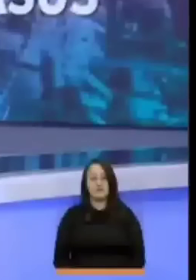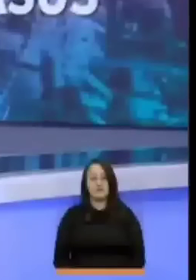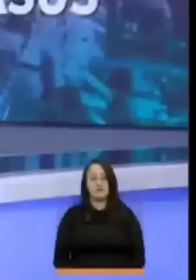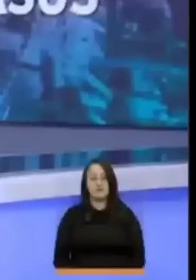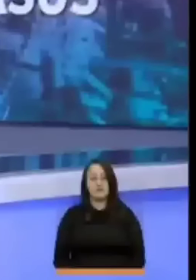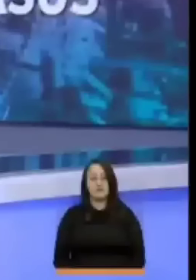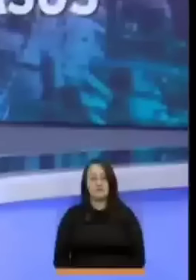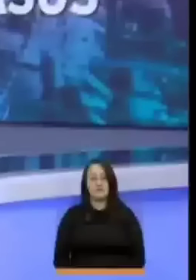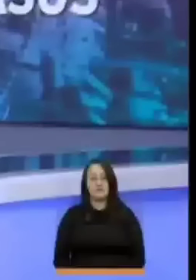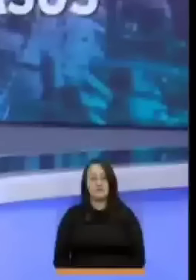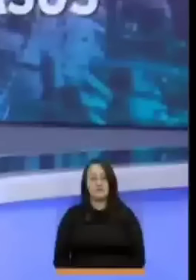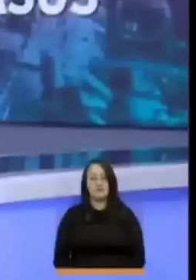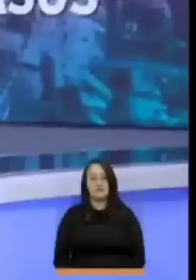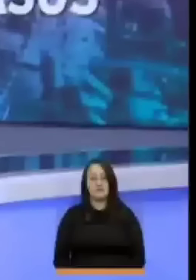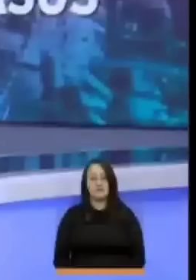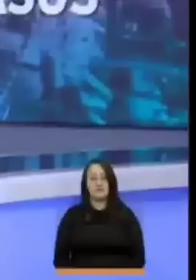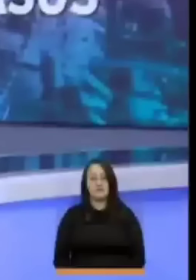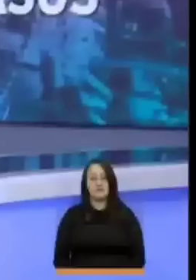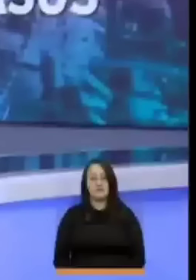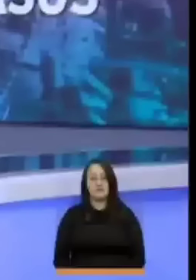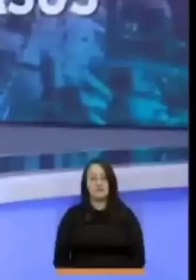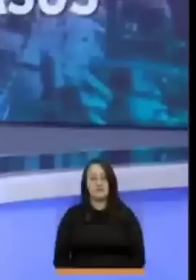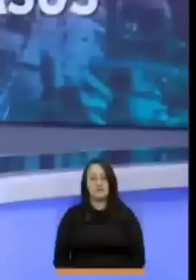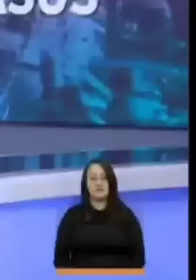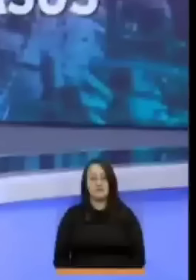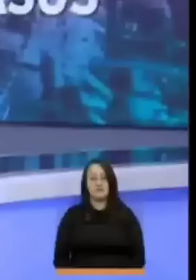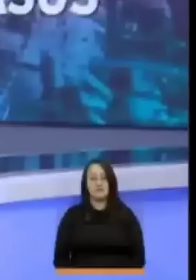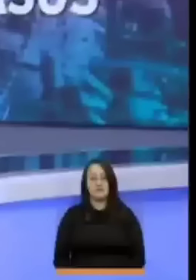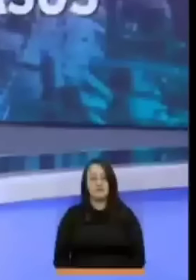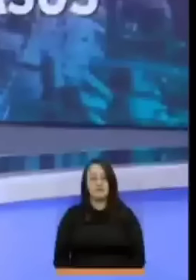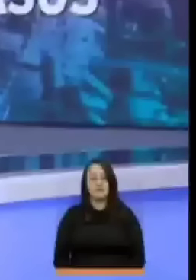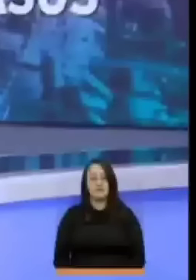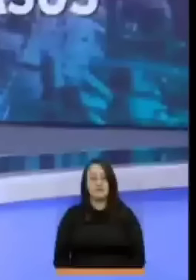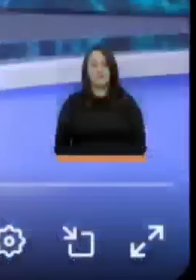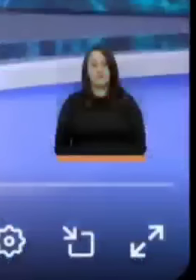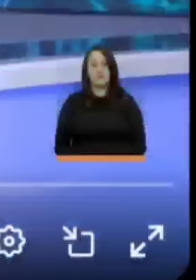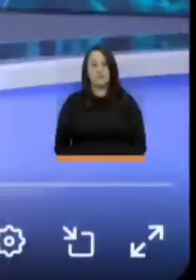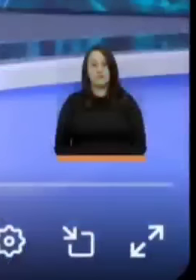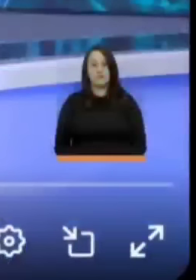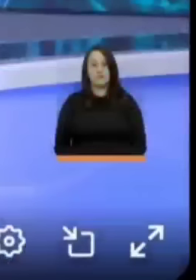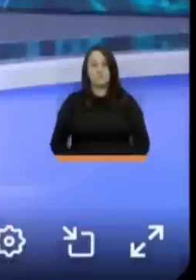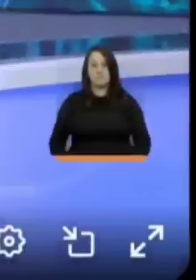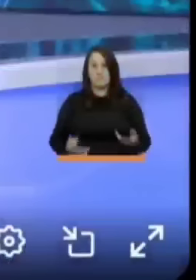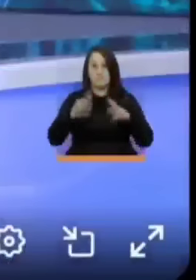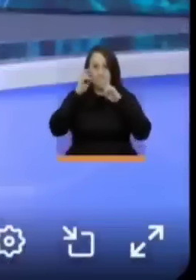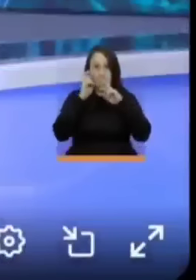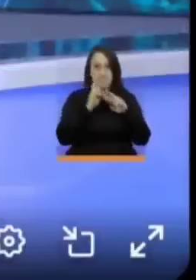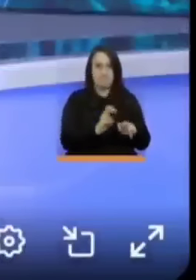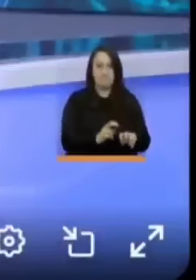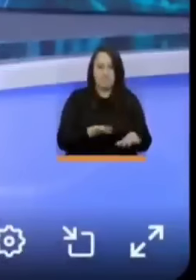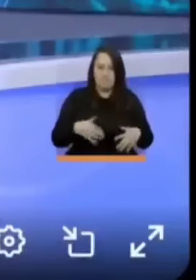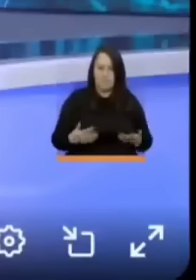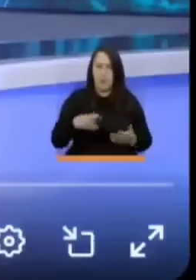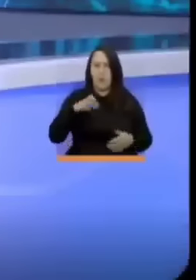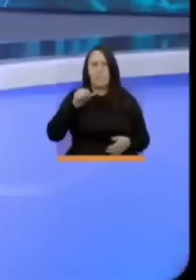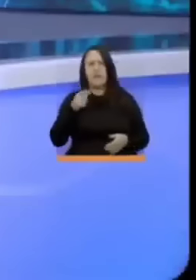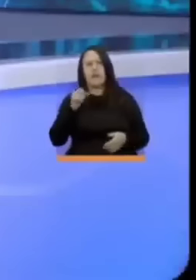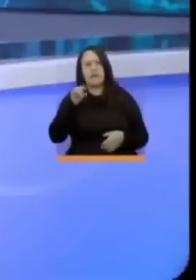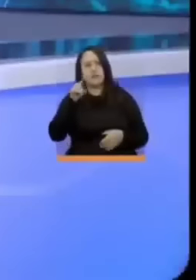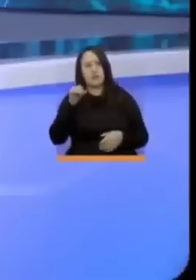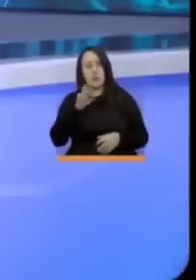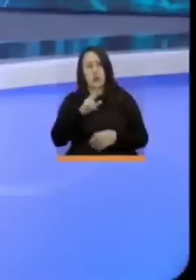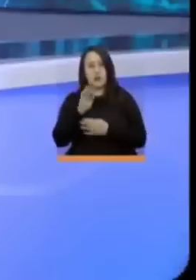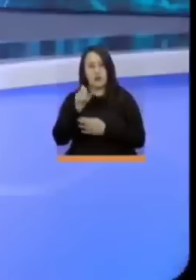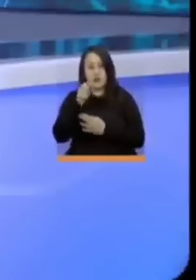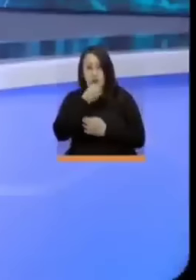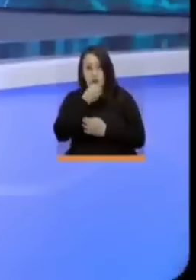video porque es información muy relevante sobre esto que está pasando en Colombia, que es sumamente grave. En medio de la investigación tras el rastro de Pegasus, RTBC